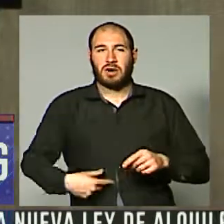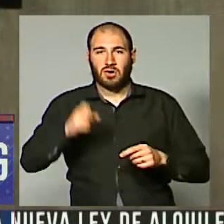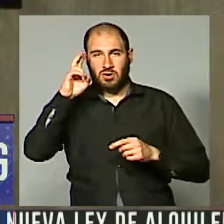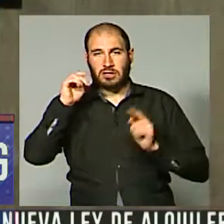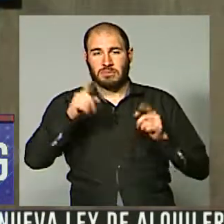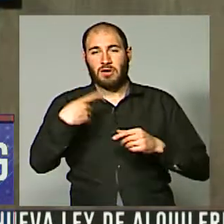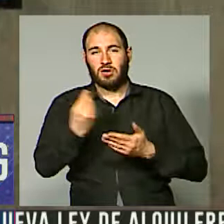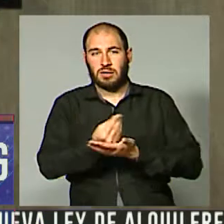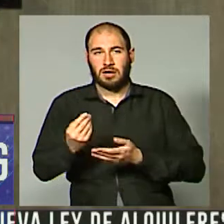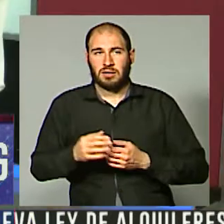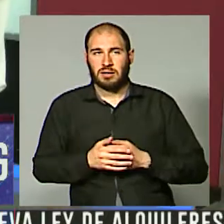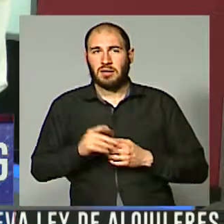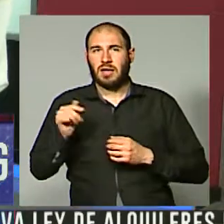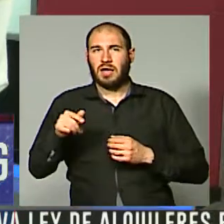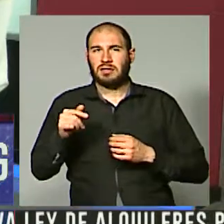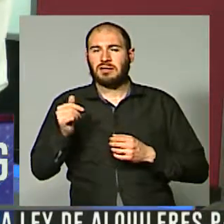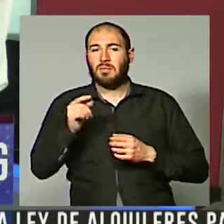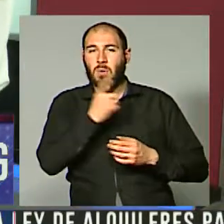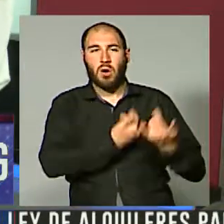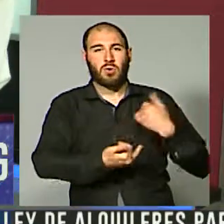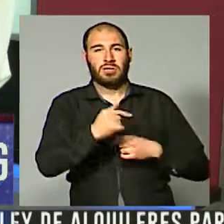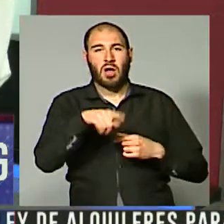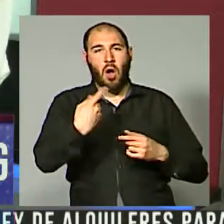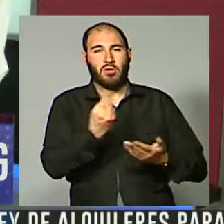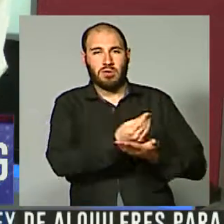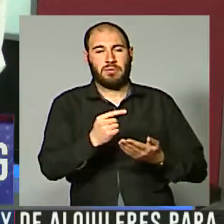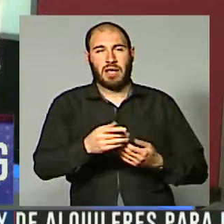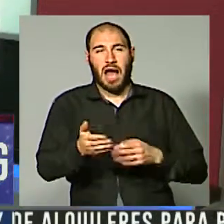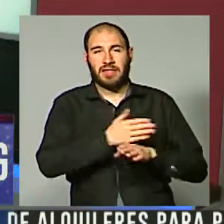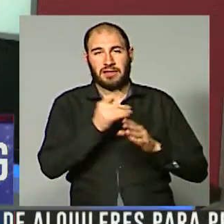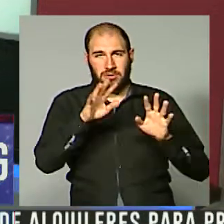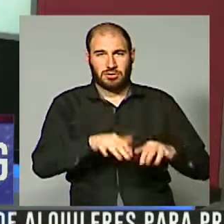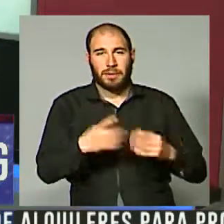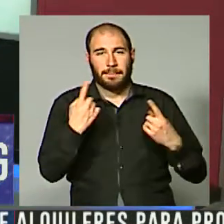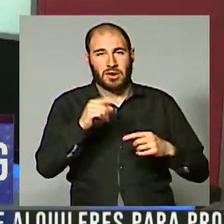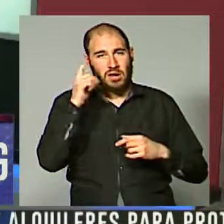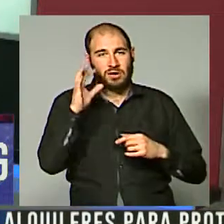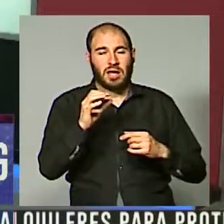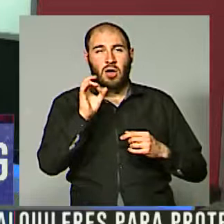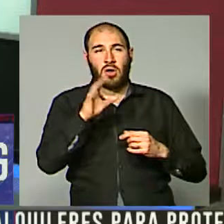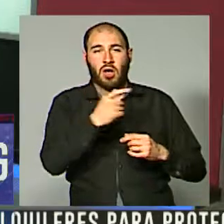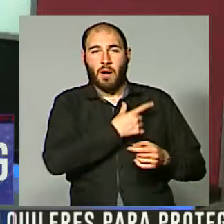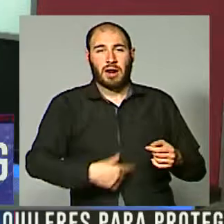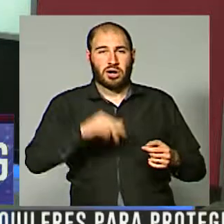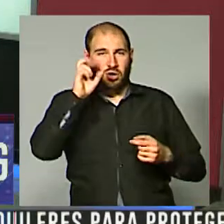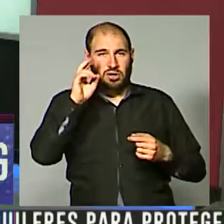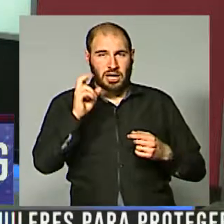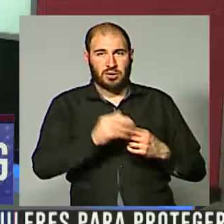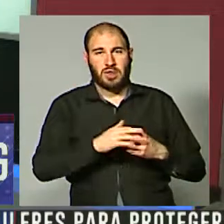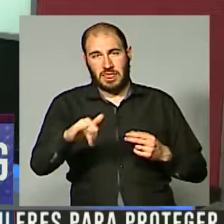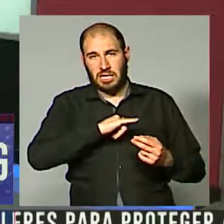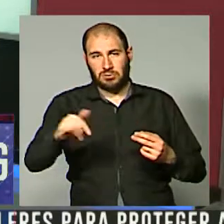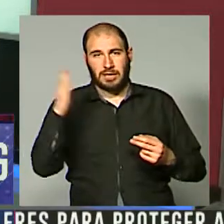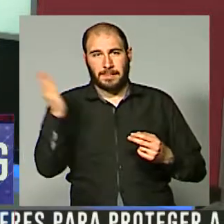y otros funcionarios. ¿Qué funcionarios son, Gastón? Vos decías puntualmente otros funcionarios, lo mencionabas antes de la nota, pero hay que tener en cuenta que no solamente el gobernador Alfredo Cornejo fue